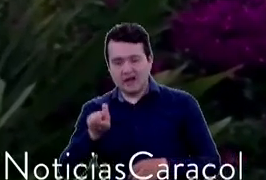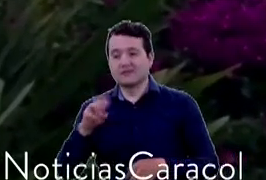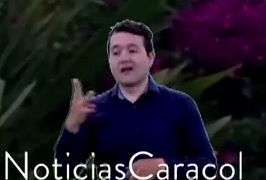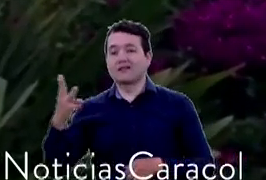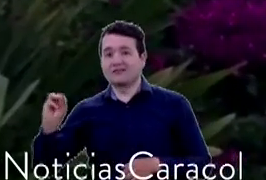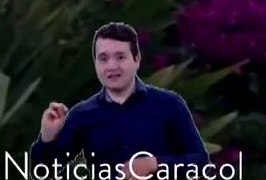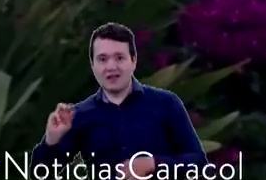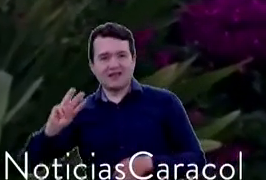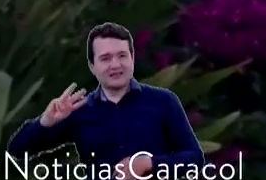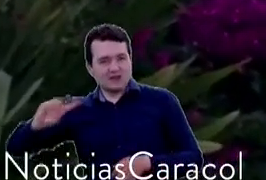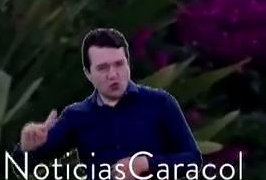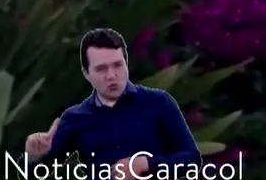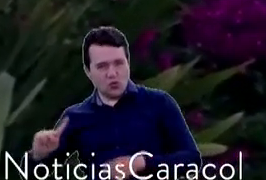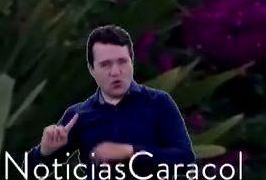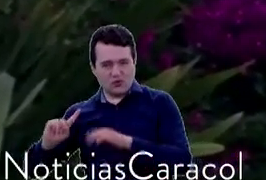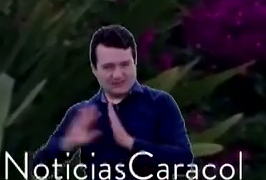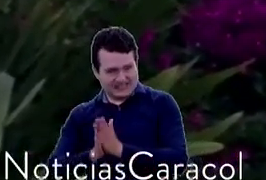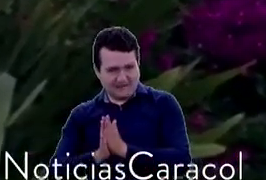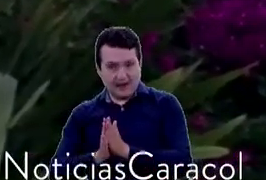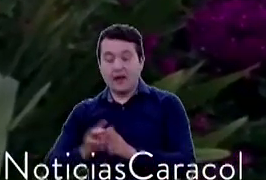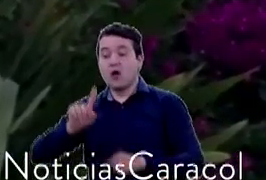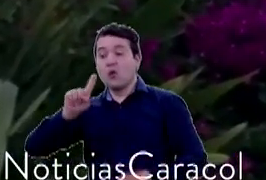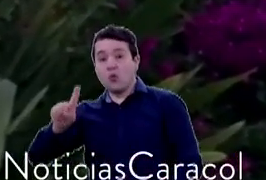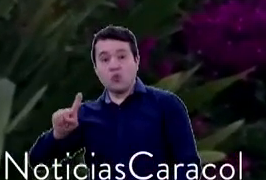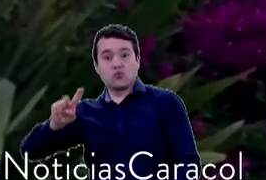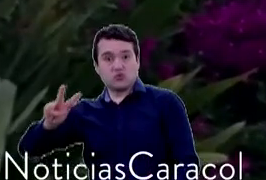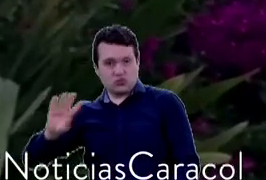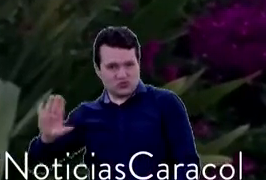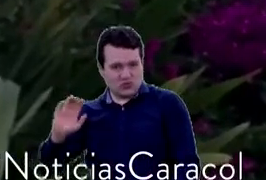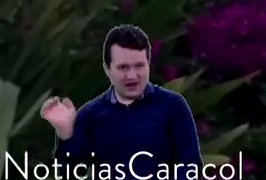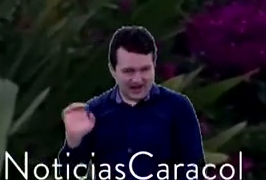del 2021, desde las 10 de la noche hasta